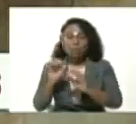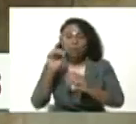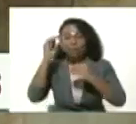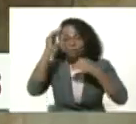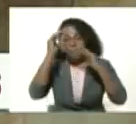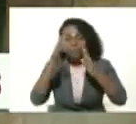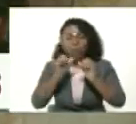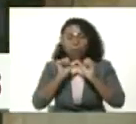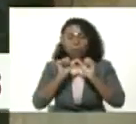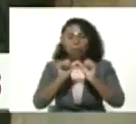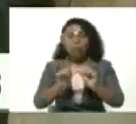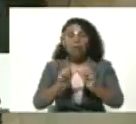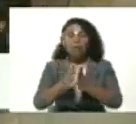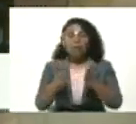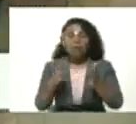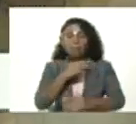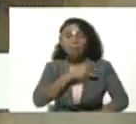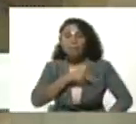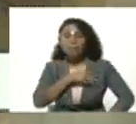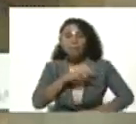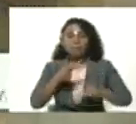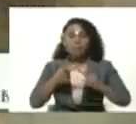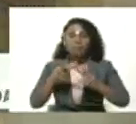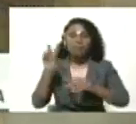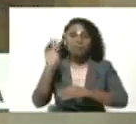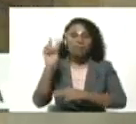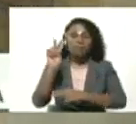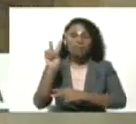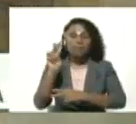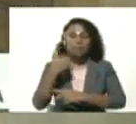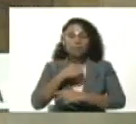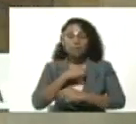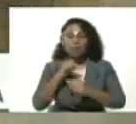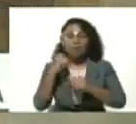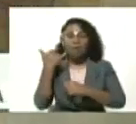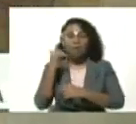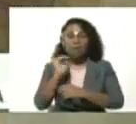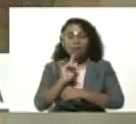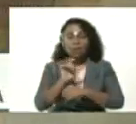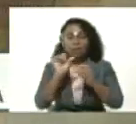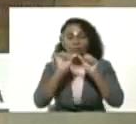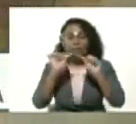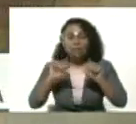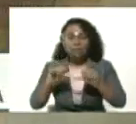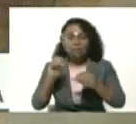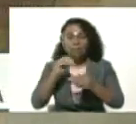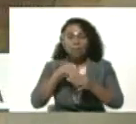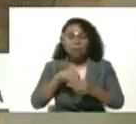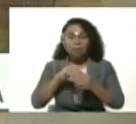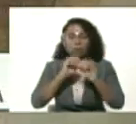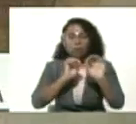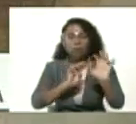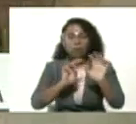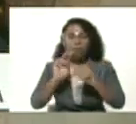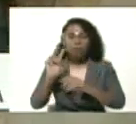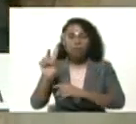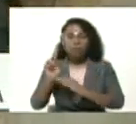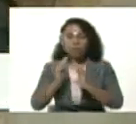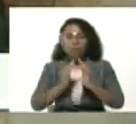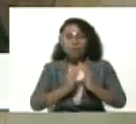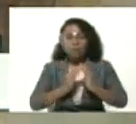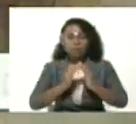atención permanente con la gran misión Vivienda Venezuela, nosotros contamos dentro del sistema con 92 viviendas